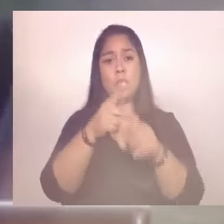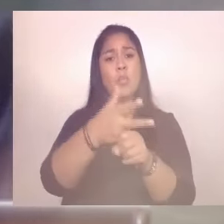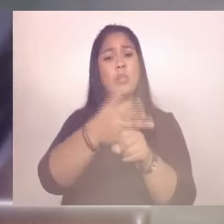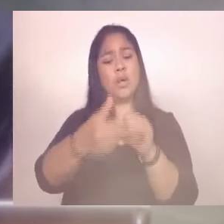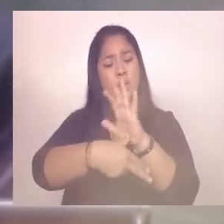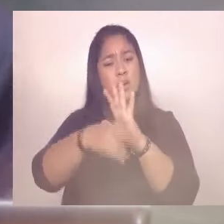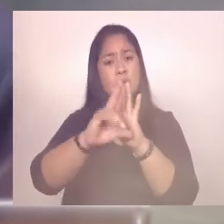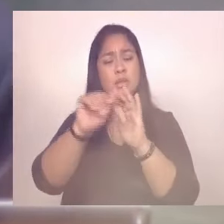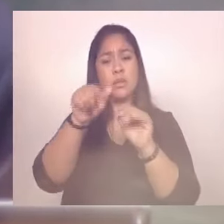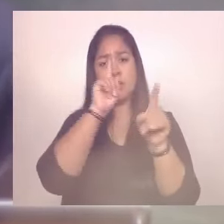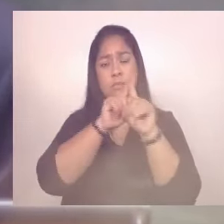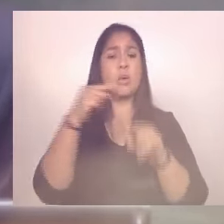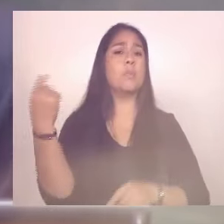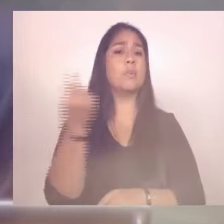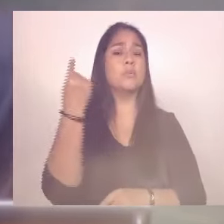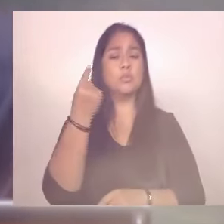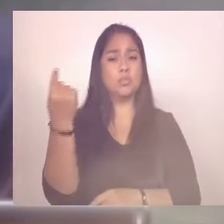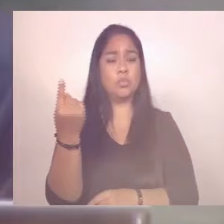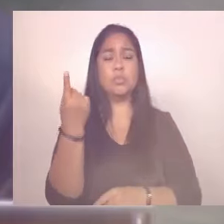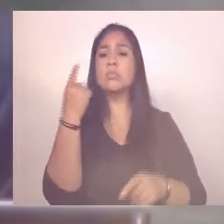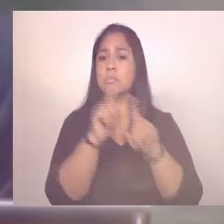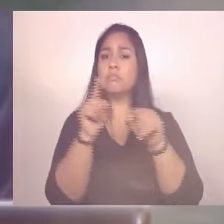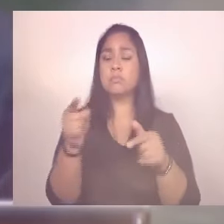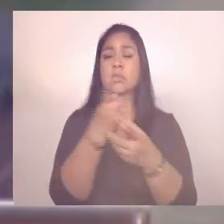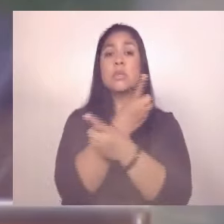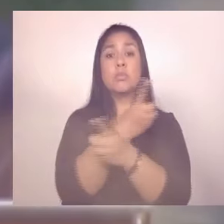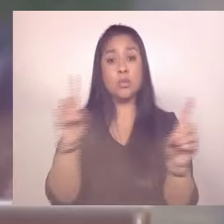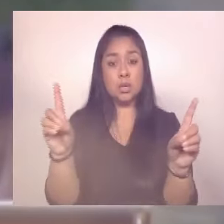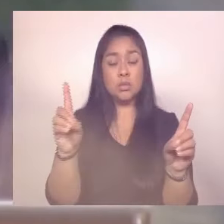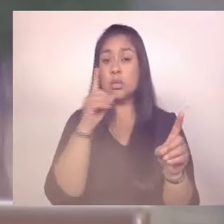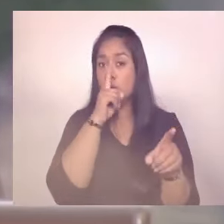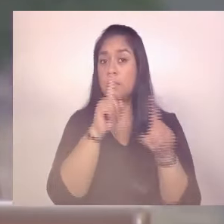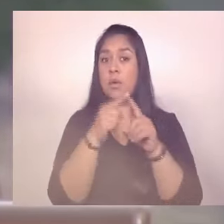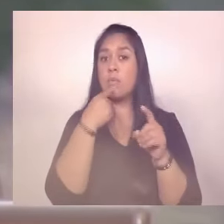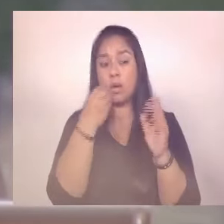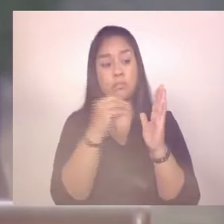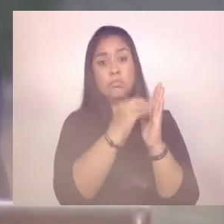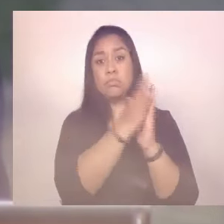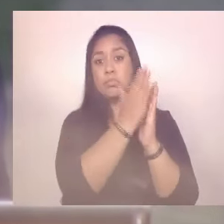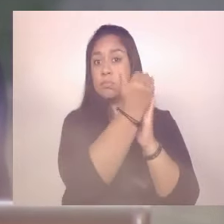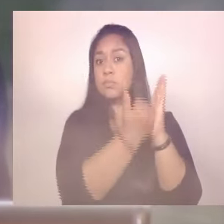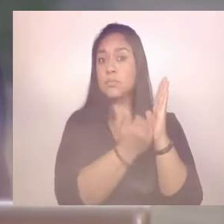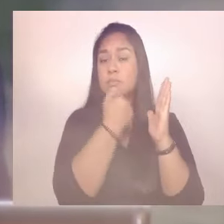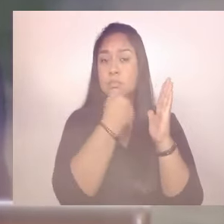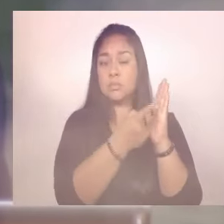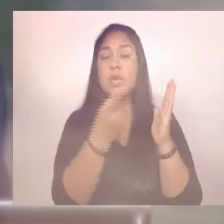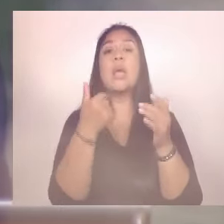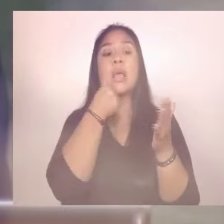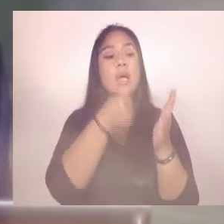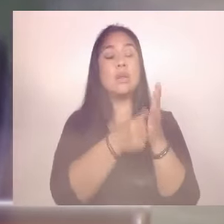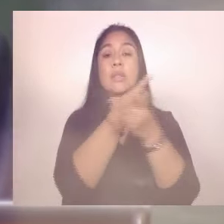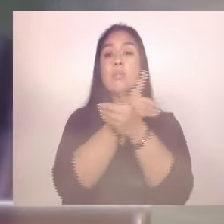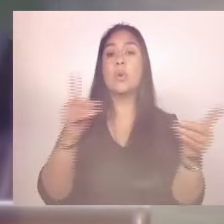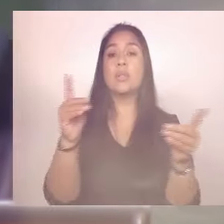Guatemala reafirma su compromiso con los principios fundamentales de la democracia, tal como ha quedado recogido en la Carta